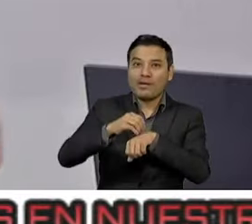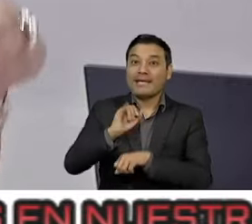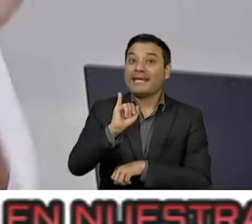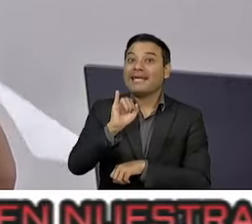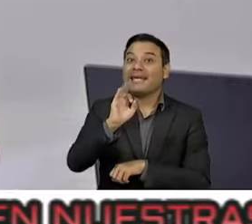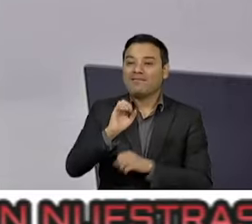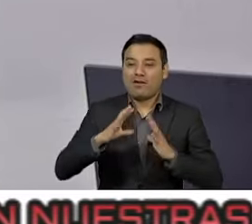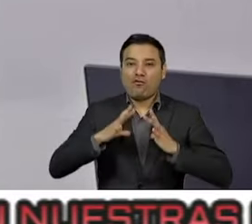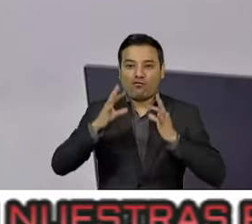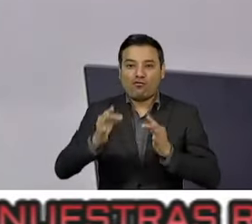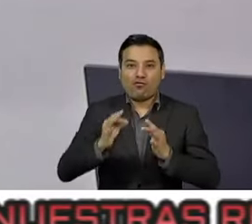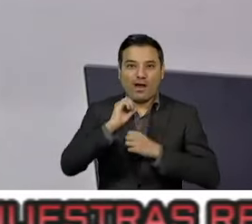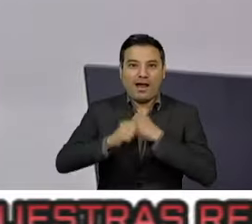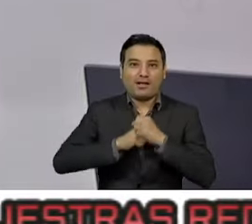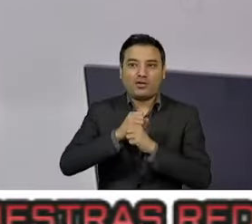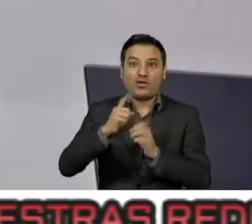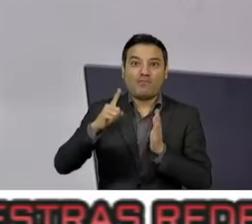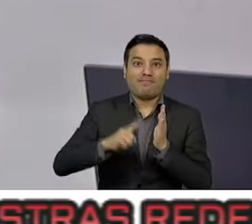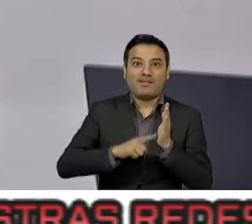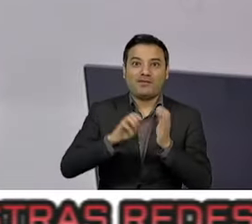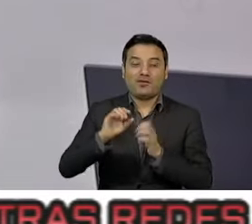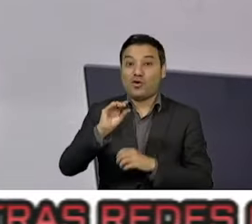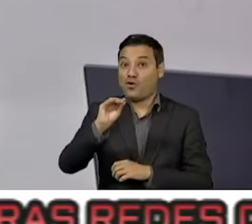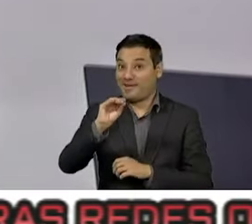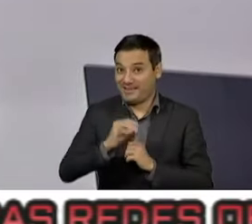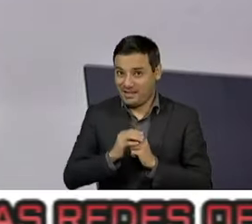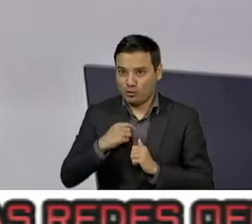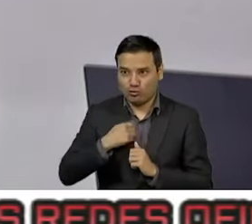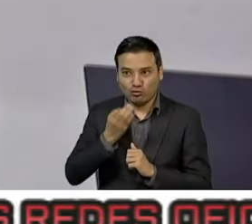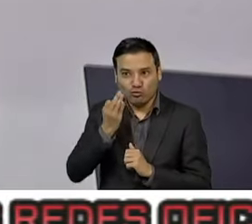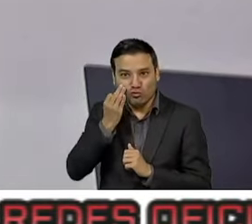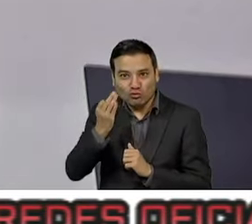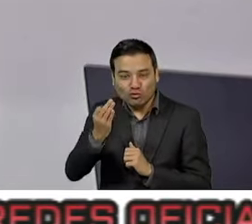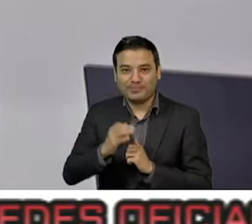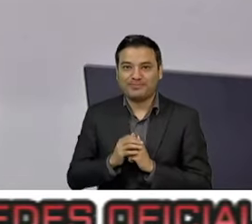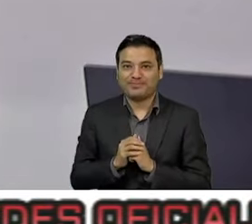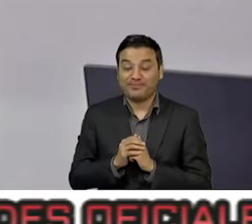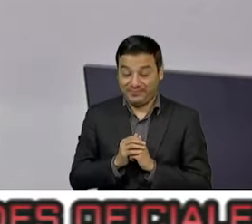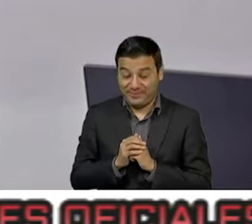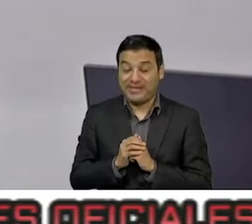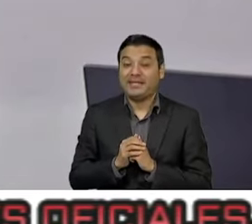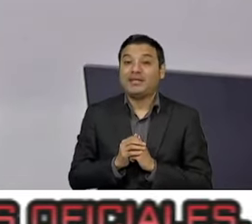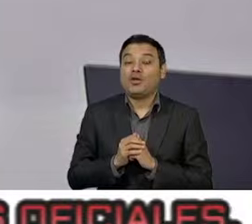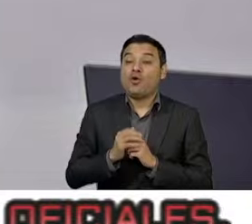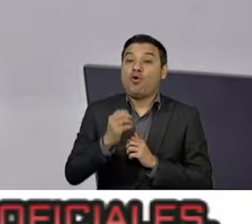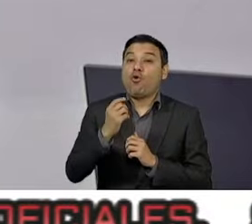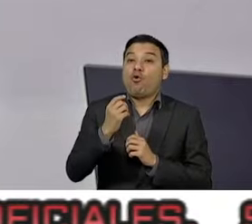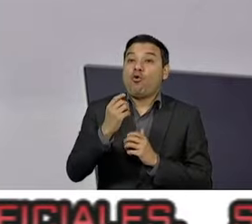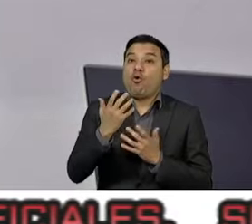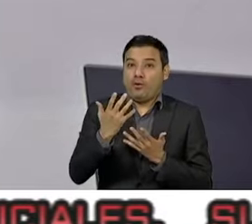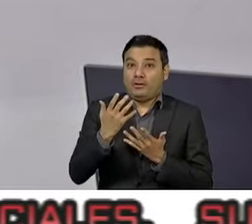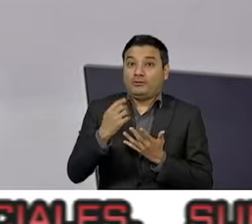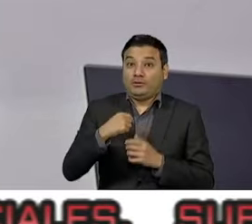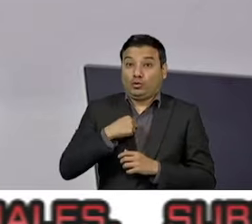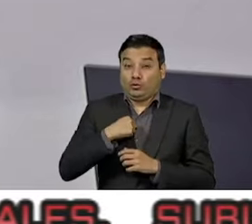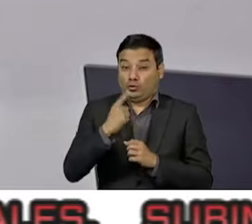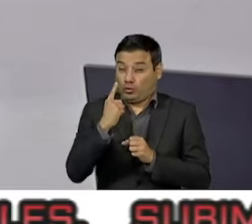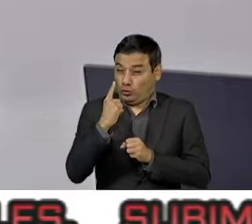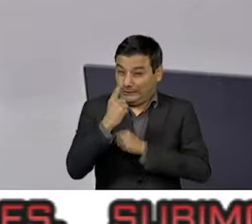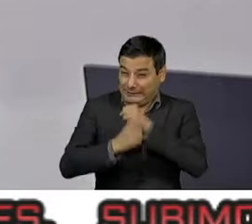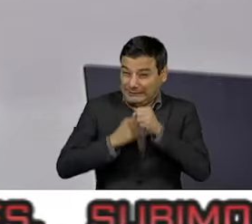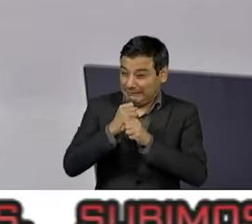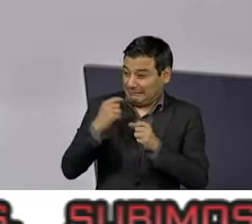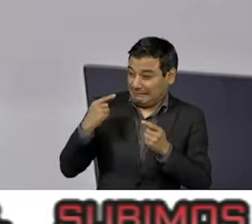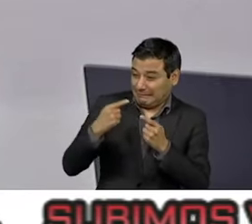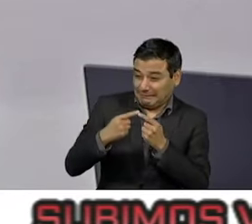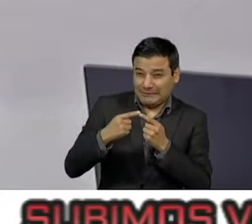a principios de los años 90. En este primer año, los primeros 5 meses de gestión fueron intensos. Entre